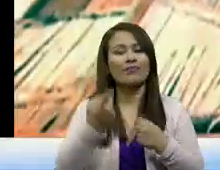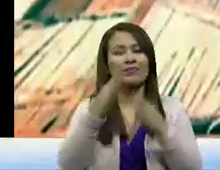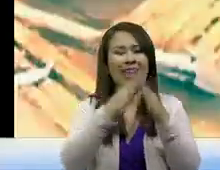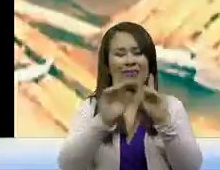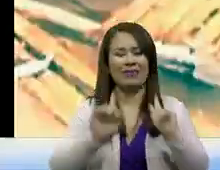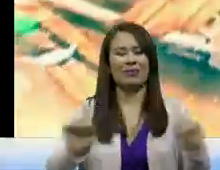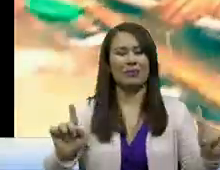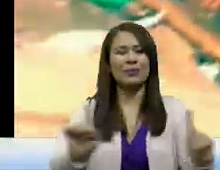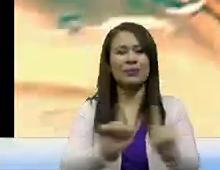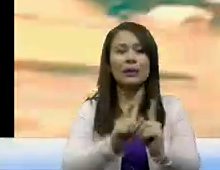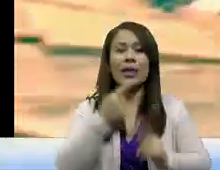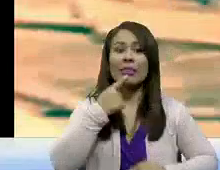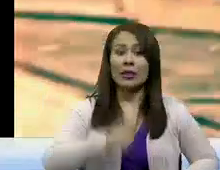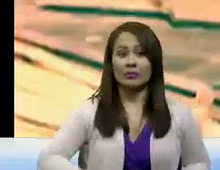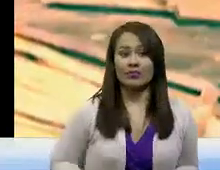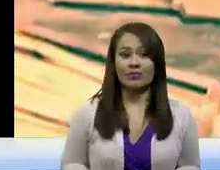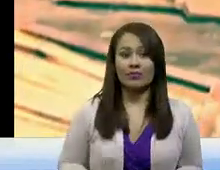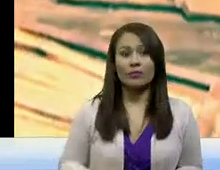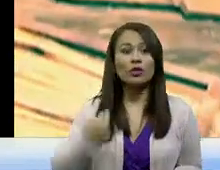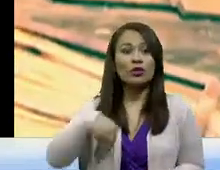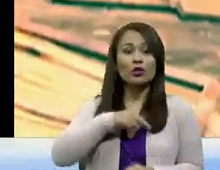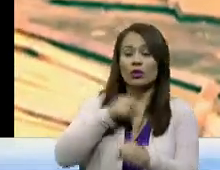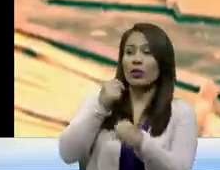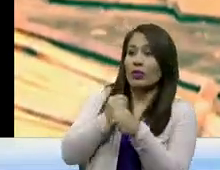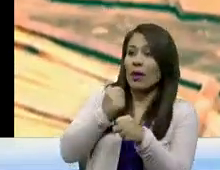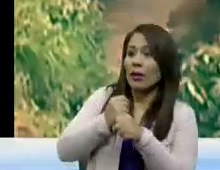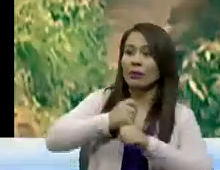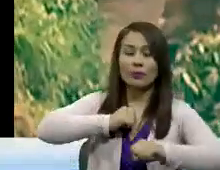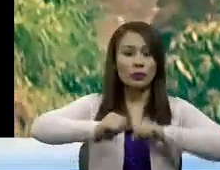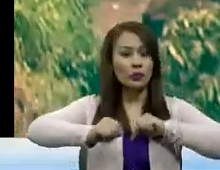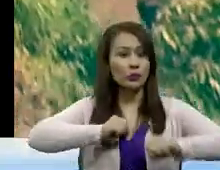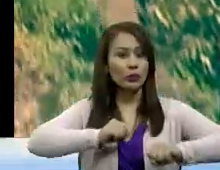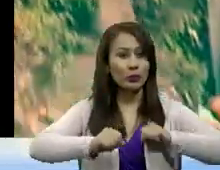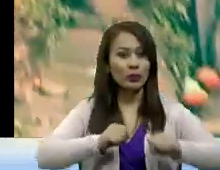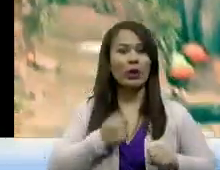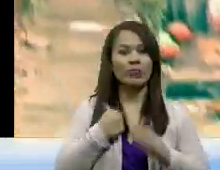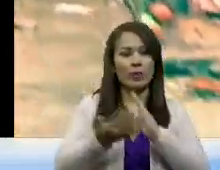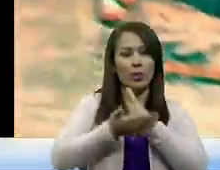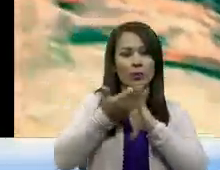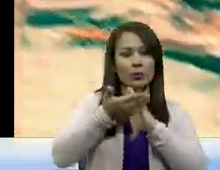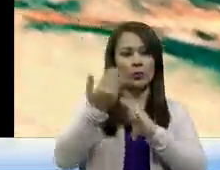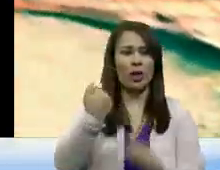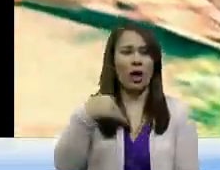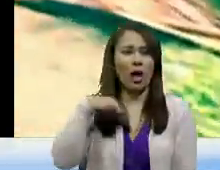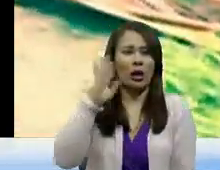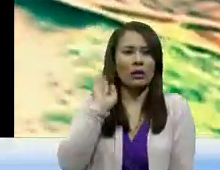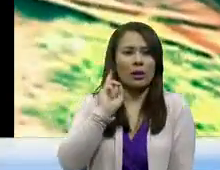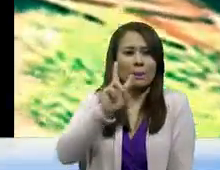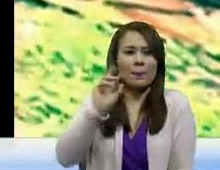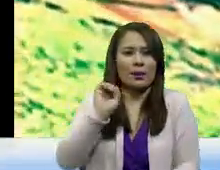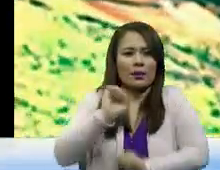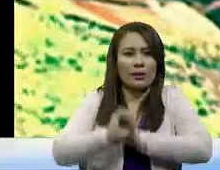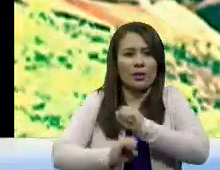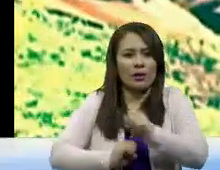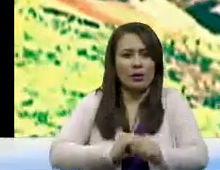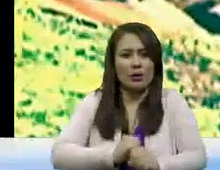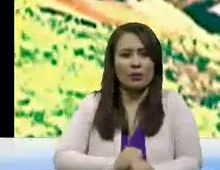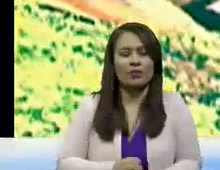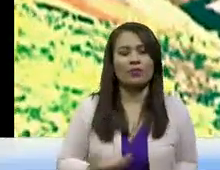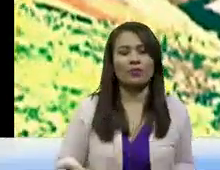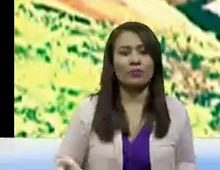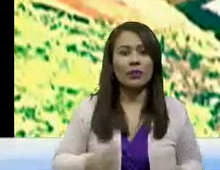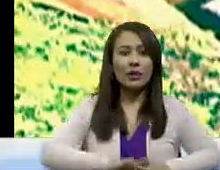caña. Aseguran que ellos, producto de trabajo y esfuerzo, la construyeron hace 20 años. Y como era